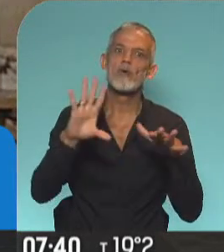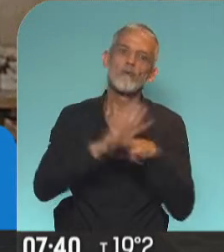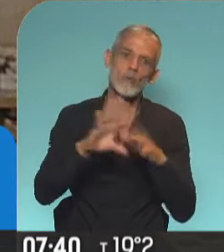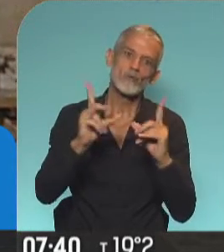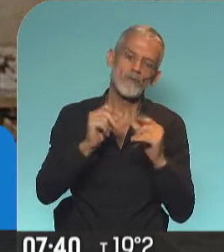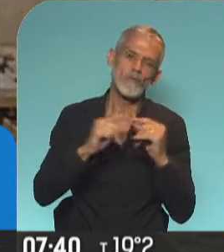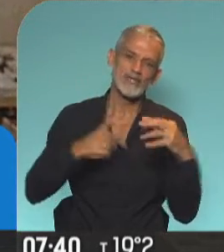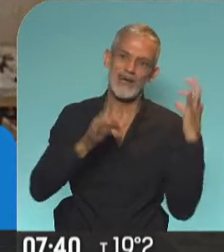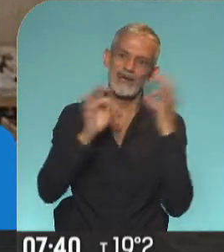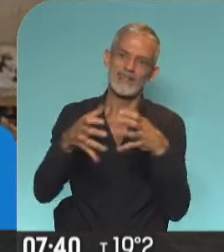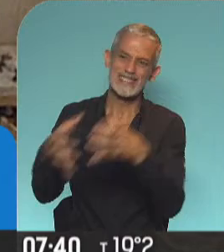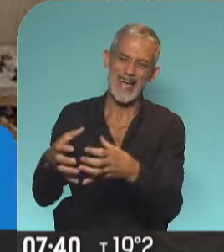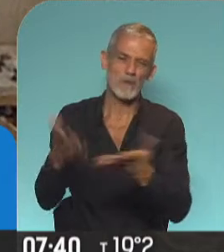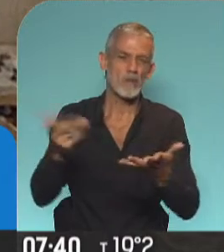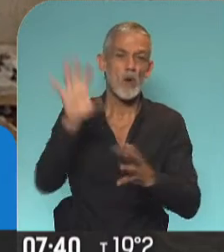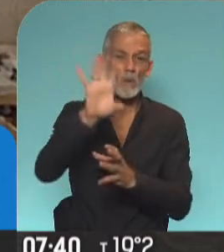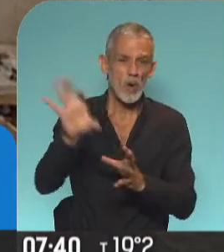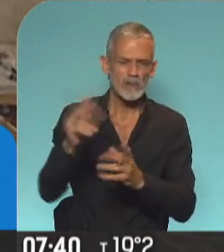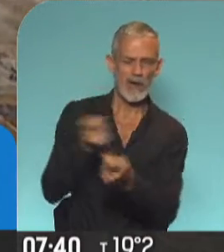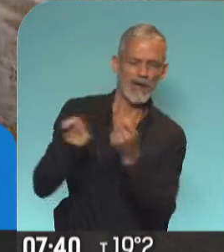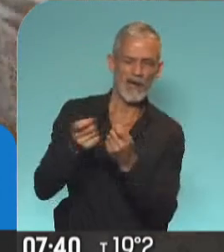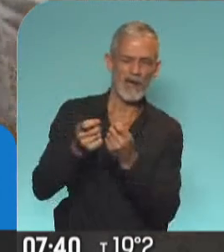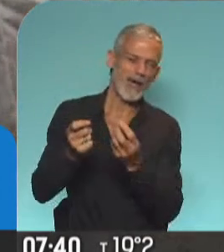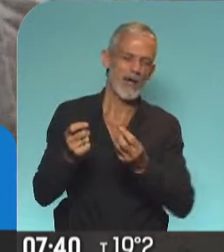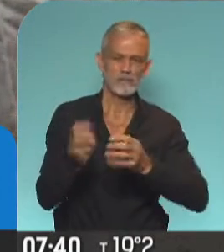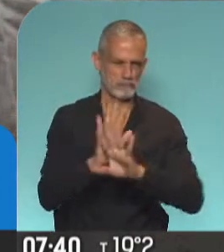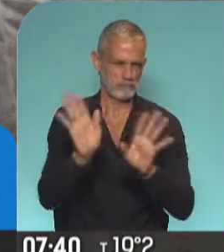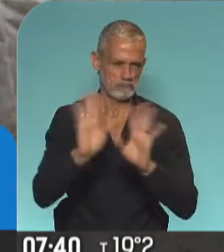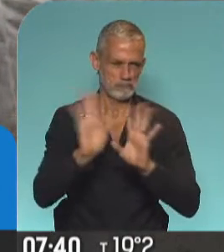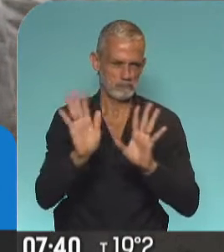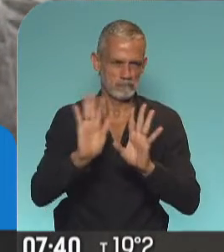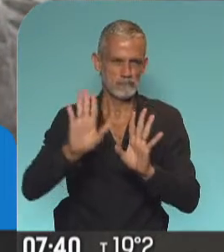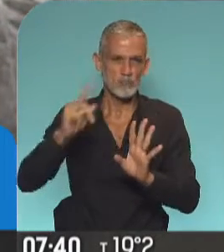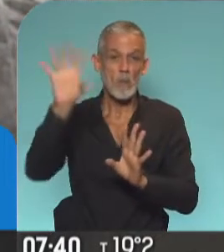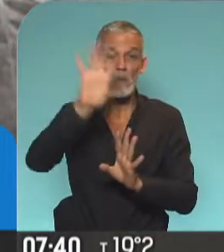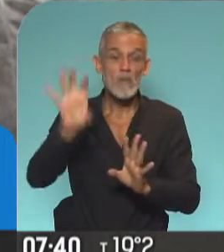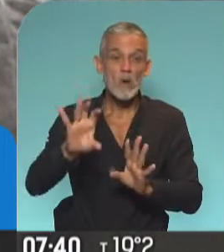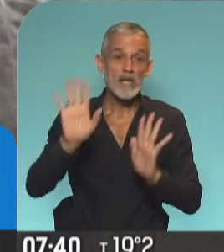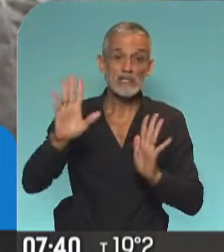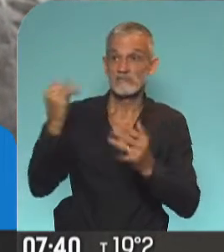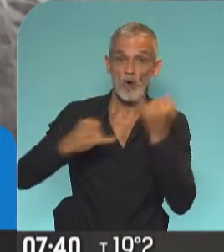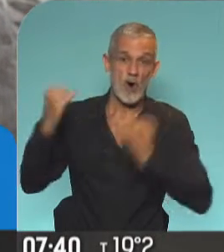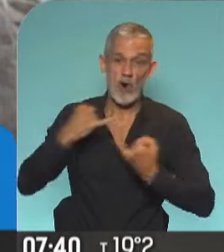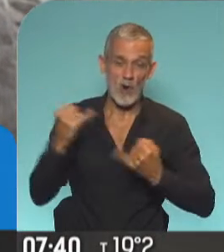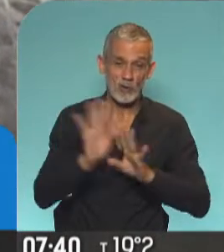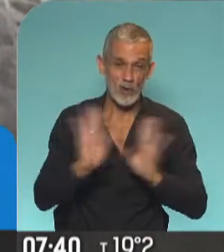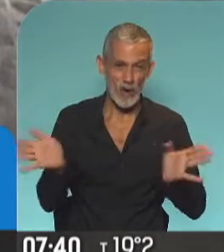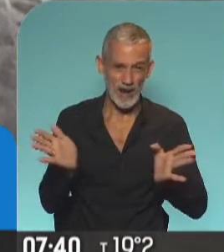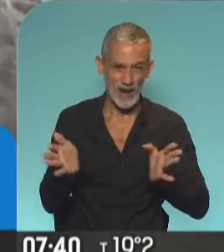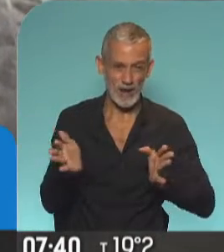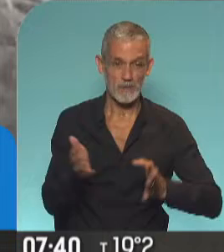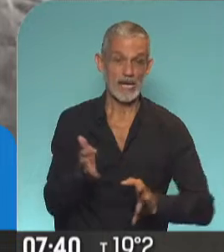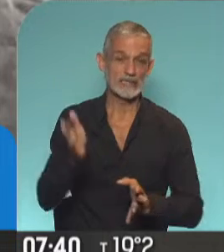nosotros estábamos llegando, pero esto la provincia nos transmitió esa situación, digo,